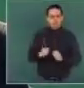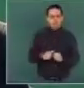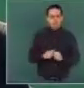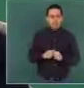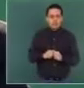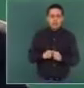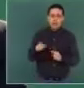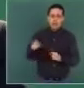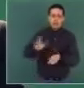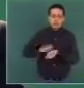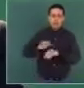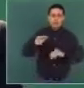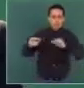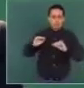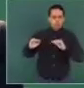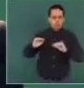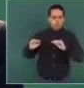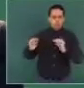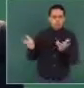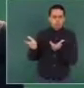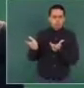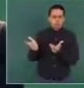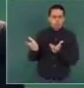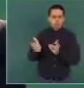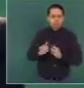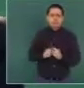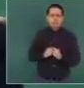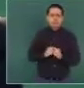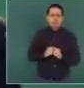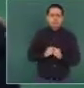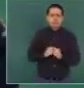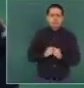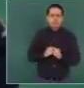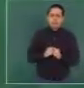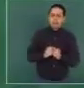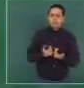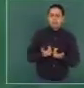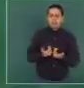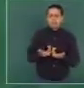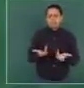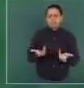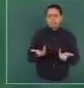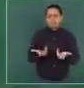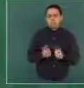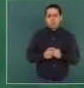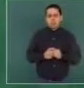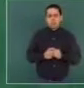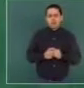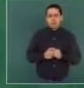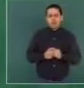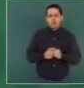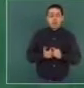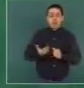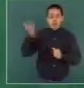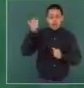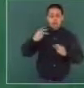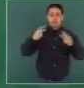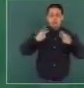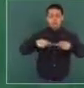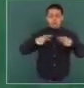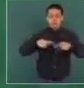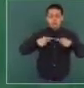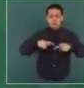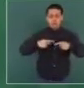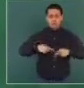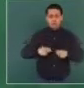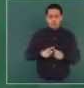el movimiento en momentos en que la gente